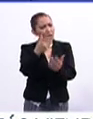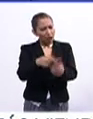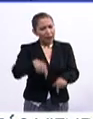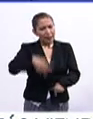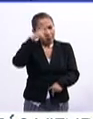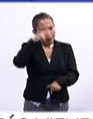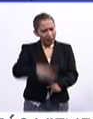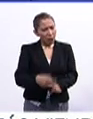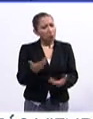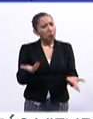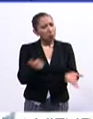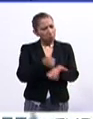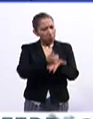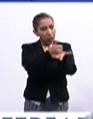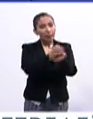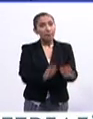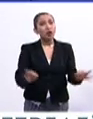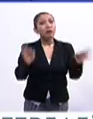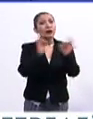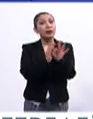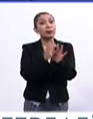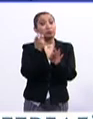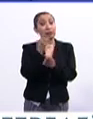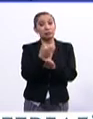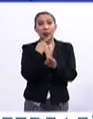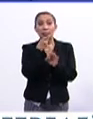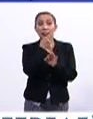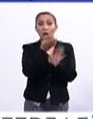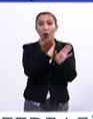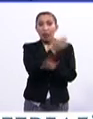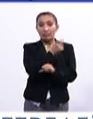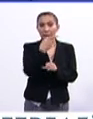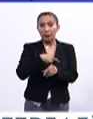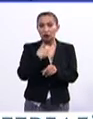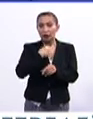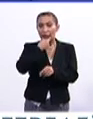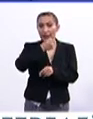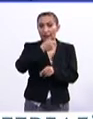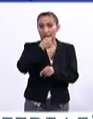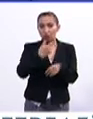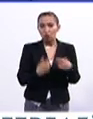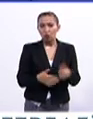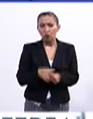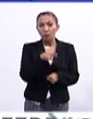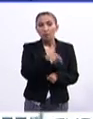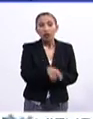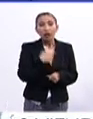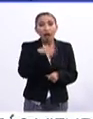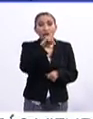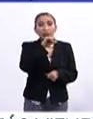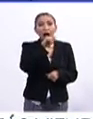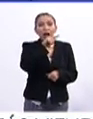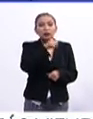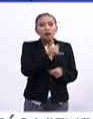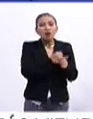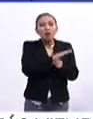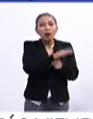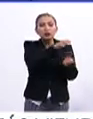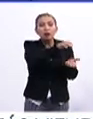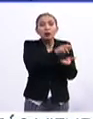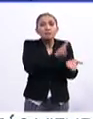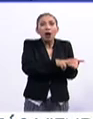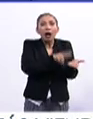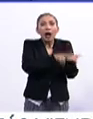tecnología mexicana es importantísimo por todo esto que ya mencionaban nuestros entrevistados, porque los datos es uno de los activos